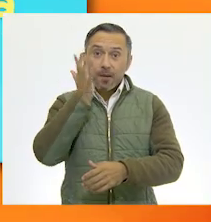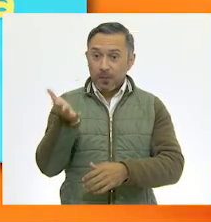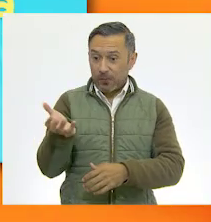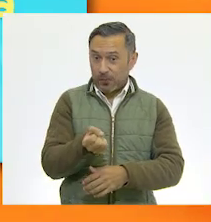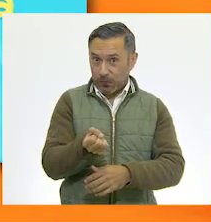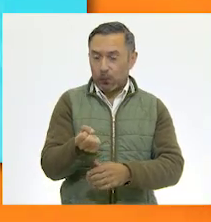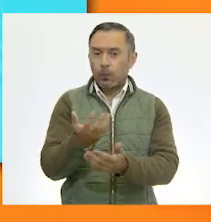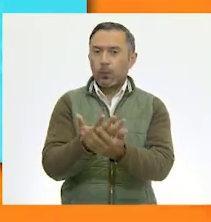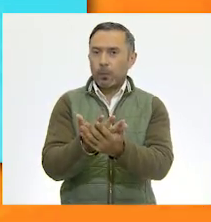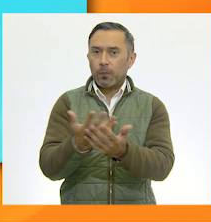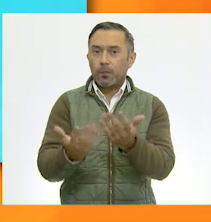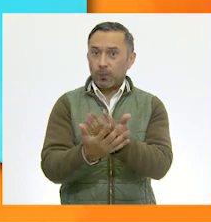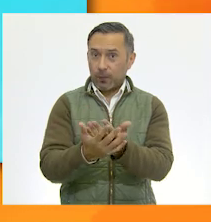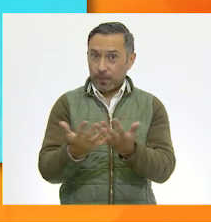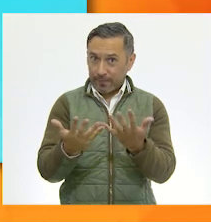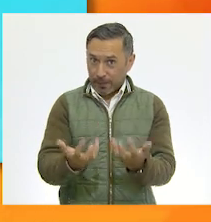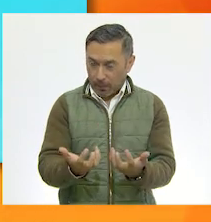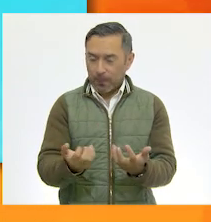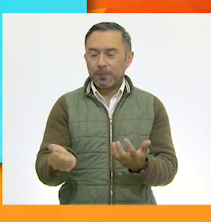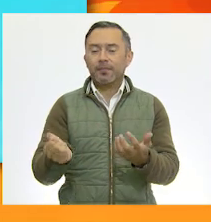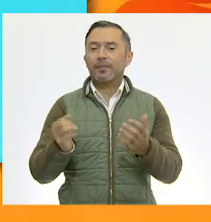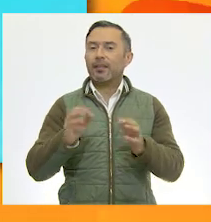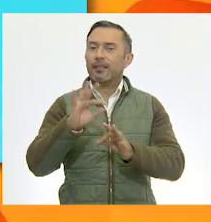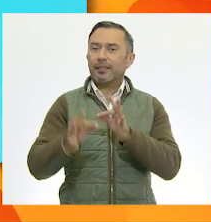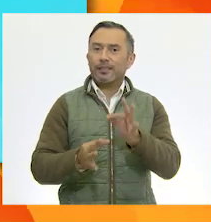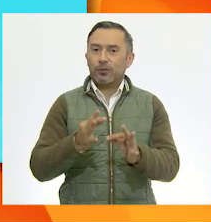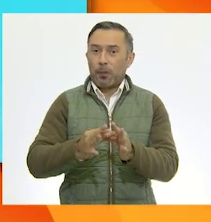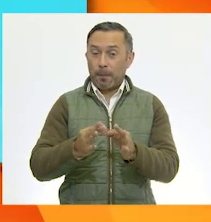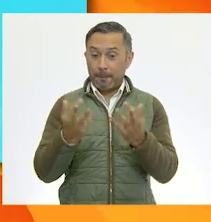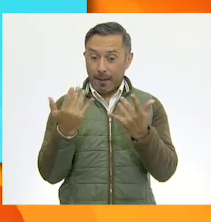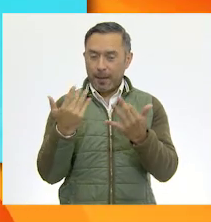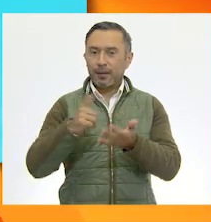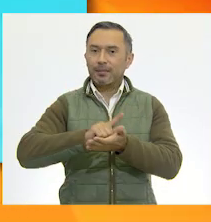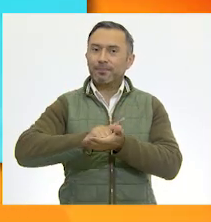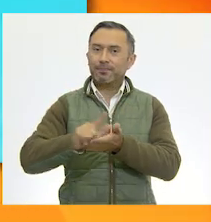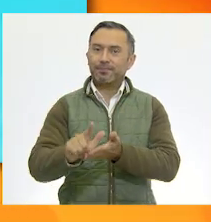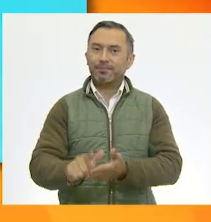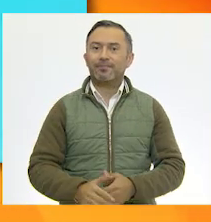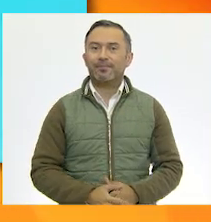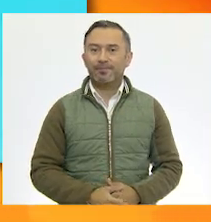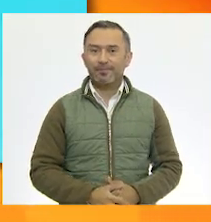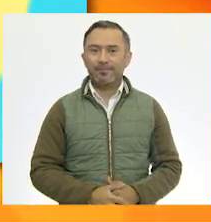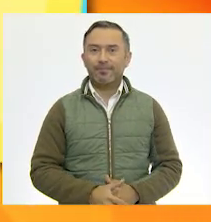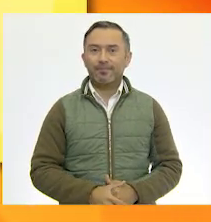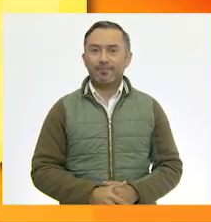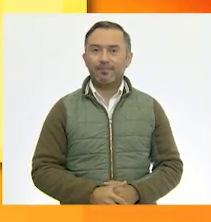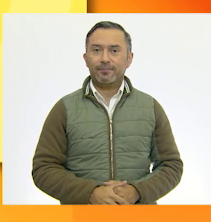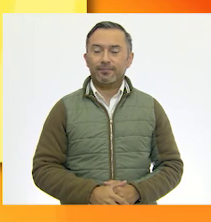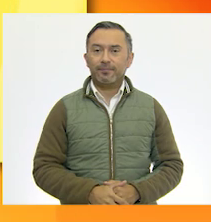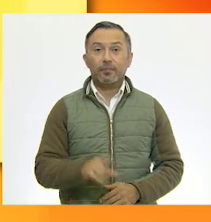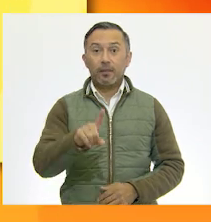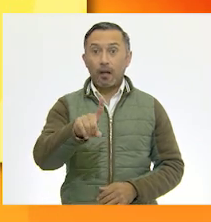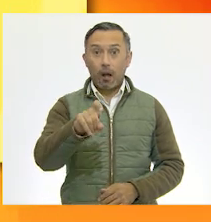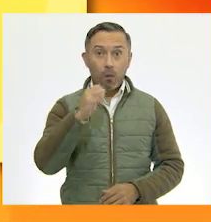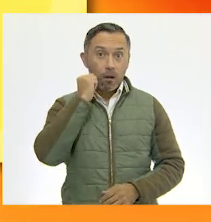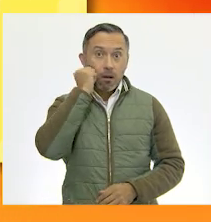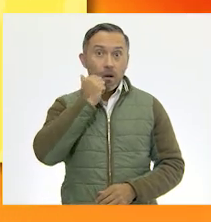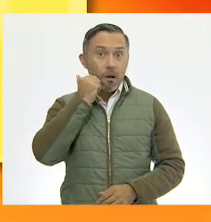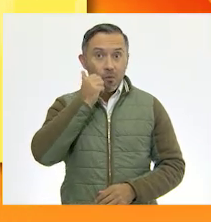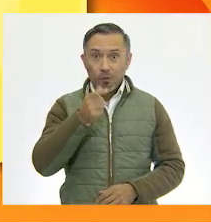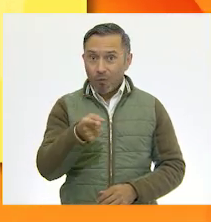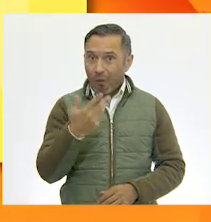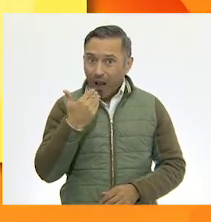una toalla y ¡listo! ¡Tus manos están limpias! Si no tienes agua y jabón,